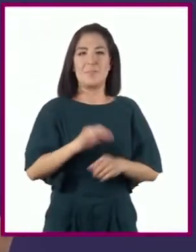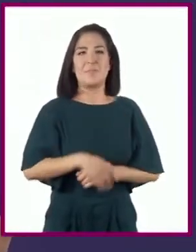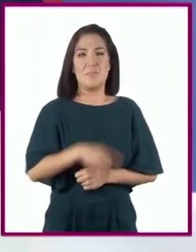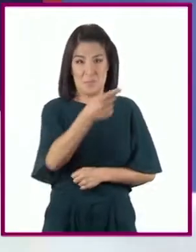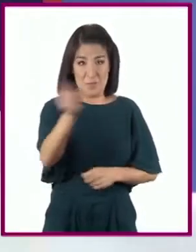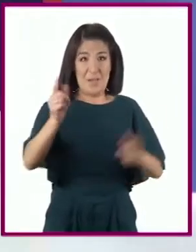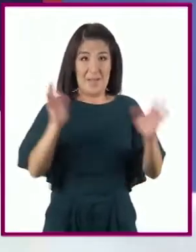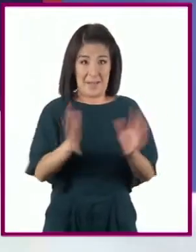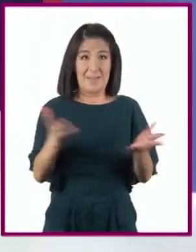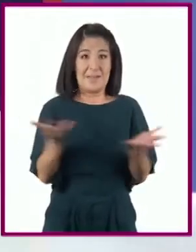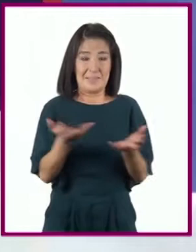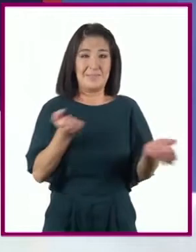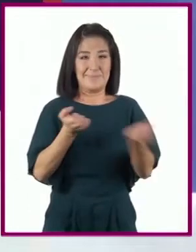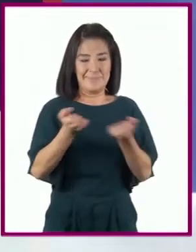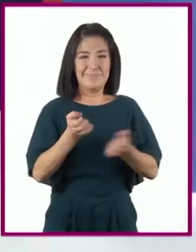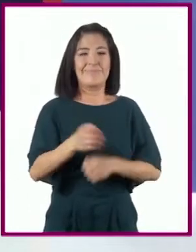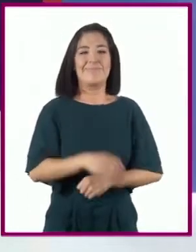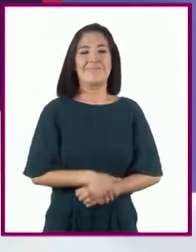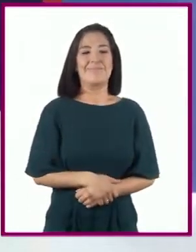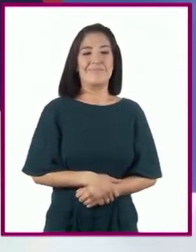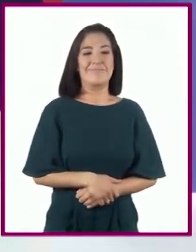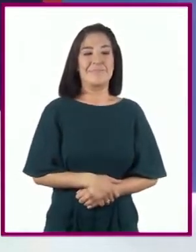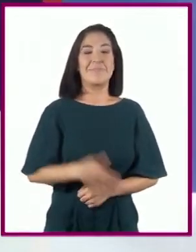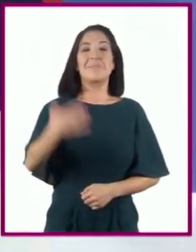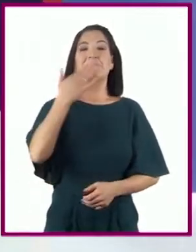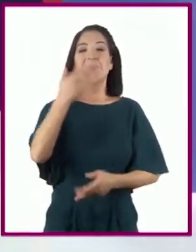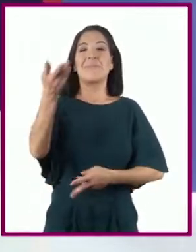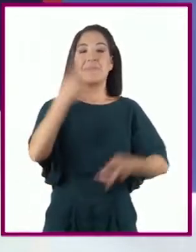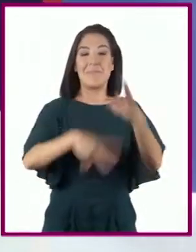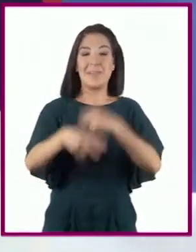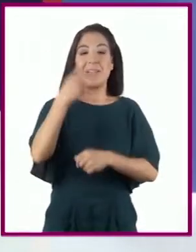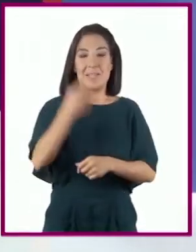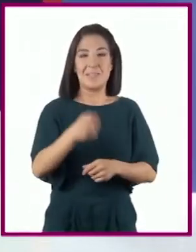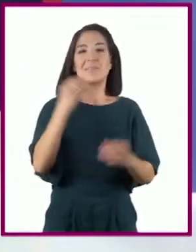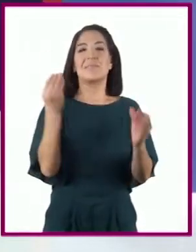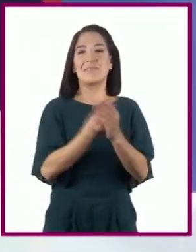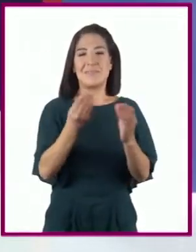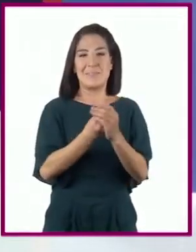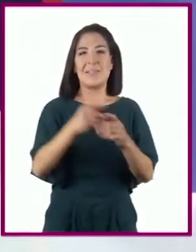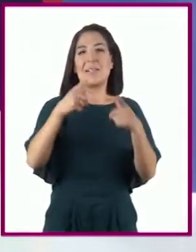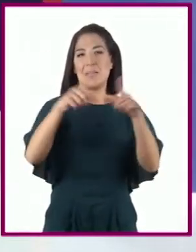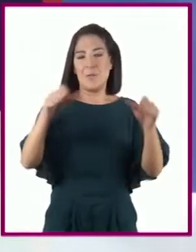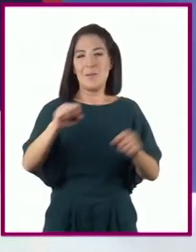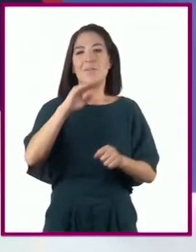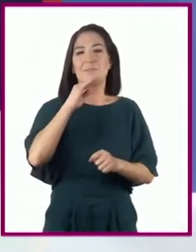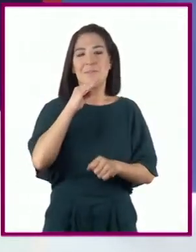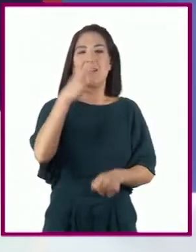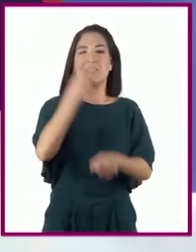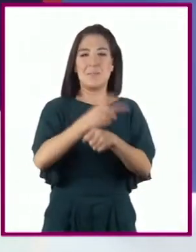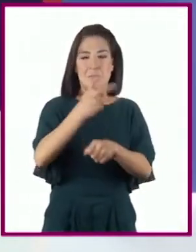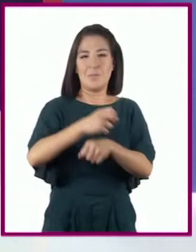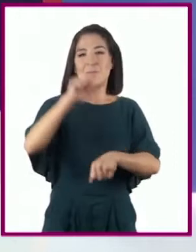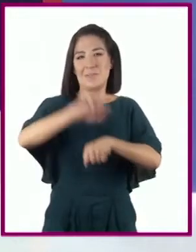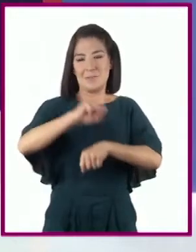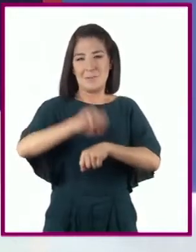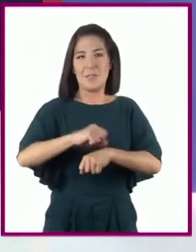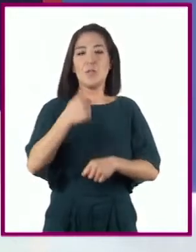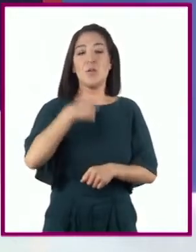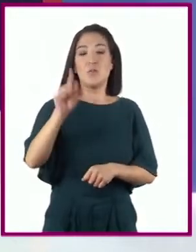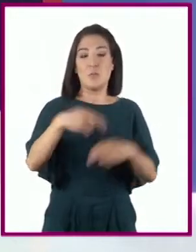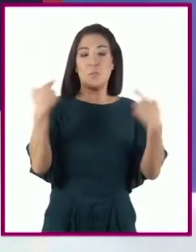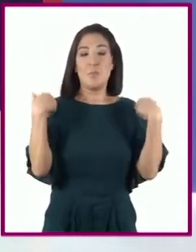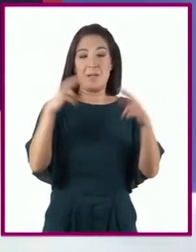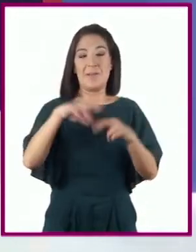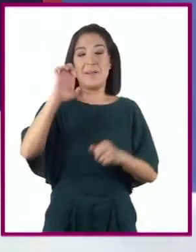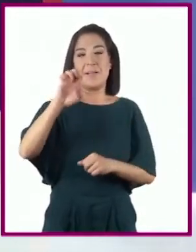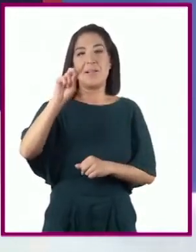ejercicio? Bienvenidos. Esta es una sesión más de Lengua Materna Segundo Grado, de secundaria. Soy el profesor Edgar Ariel Corona